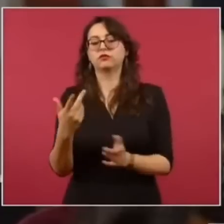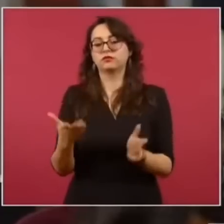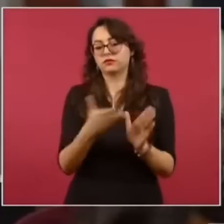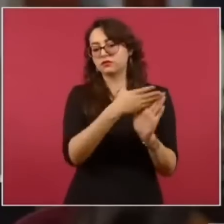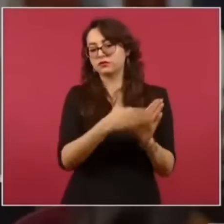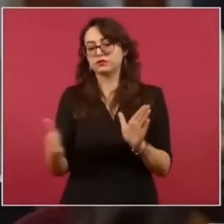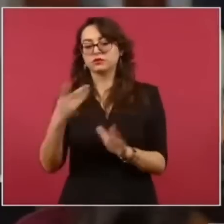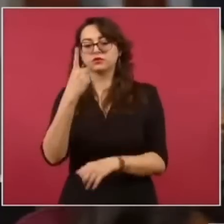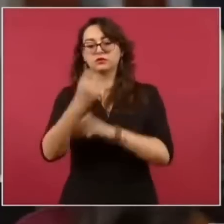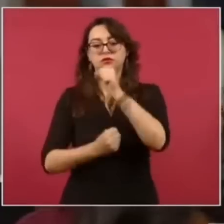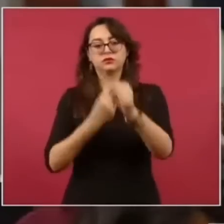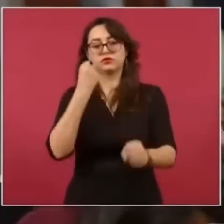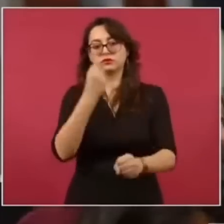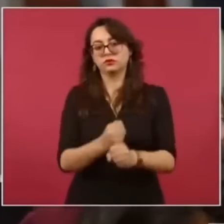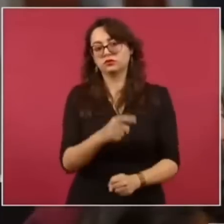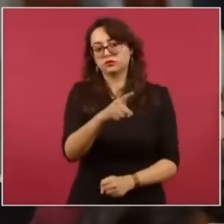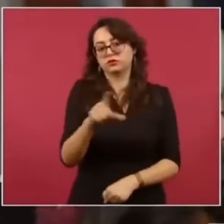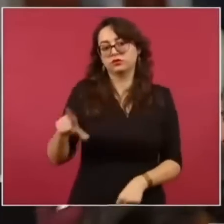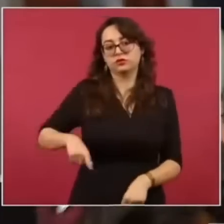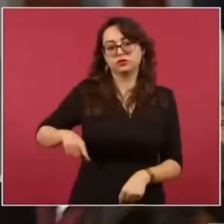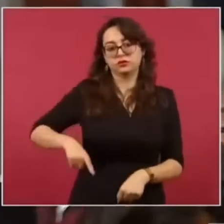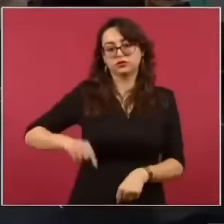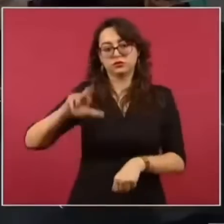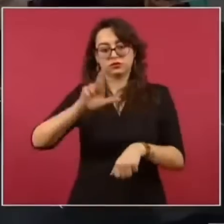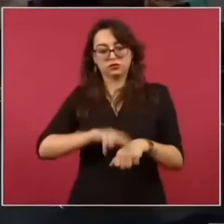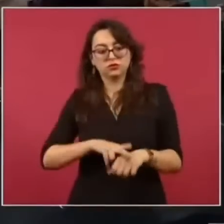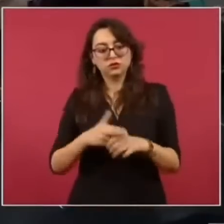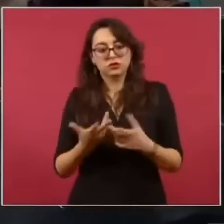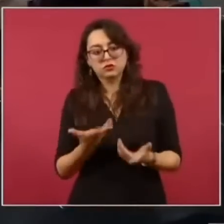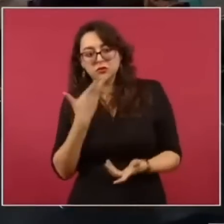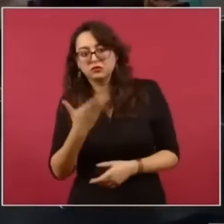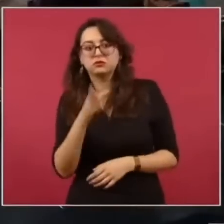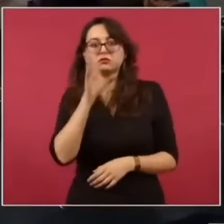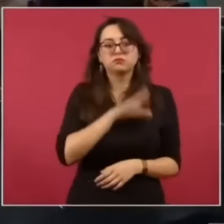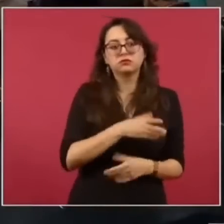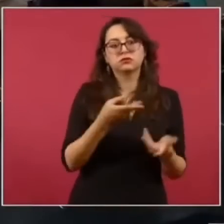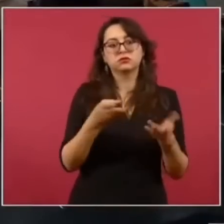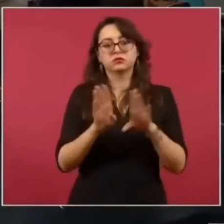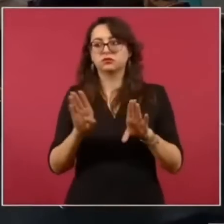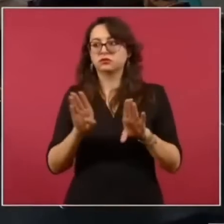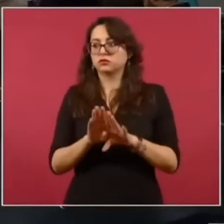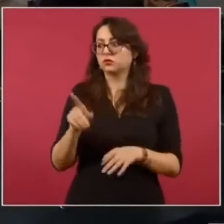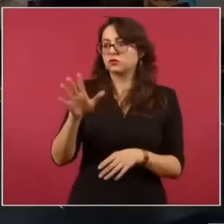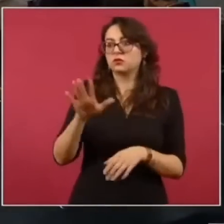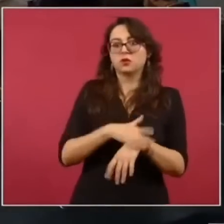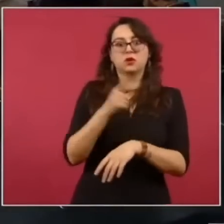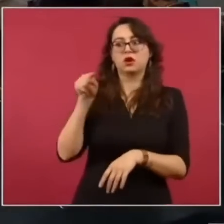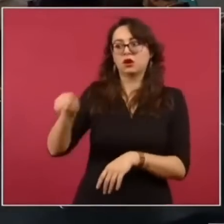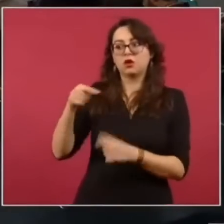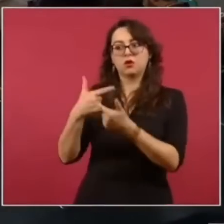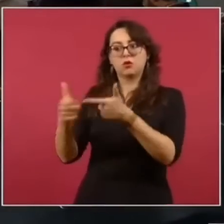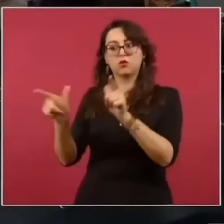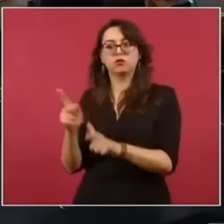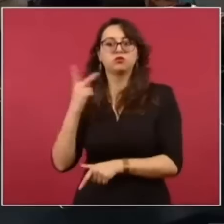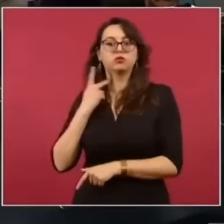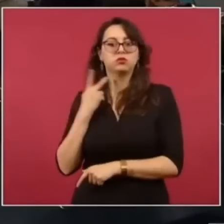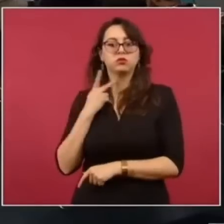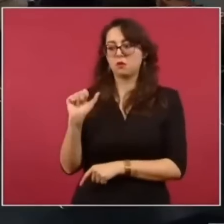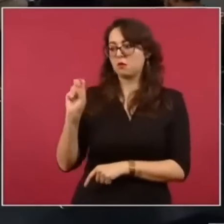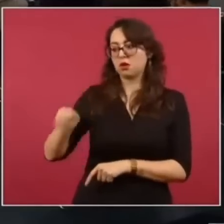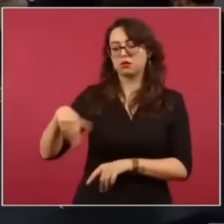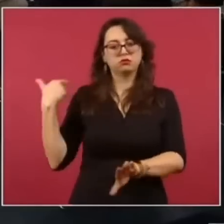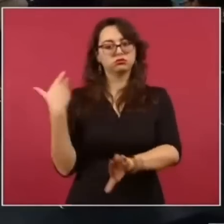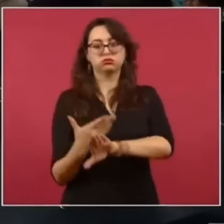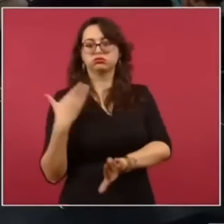periodo que va del doctor Américo Villarreal, para responder a esta guerra sucia en contra de la actual administración, presidente. Bueno,